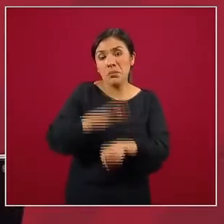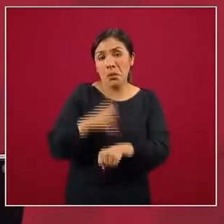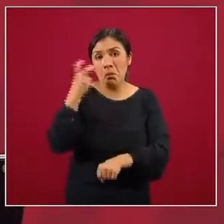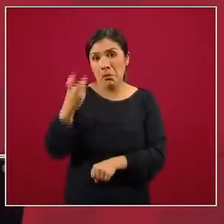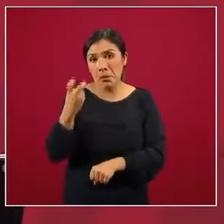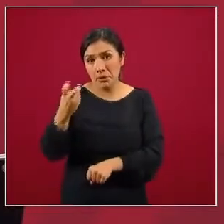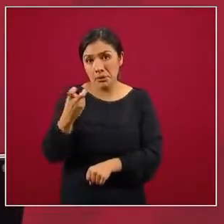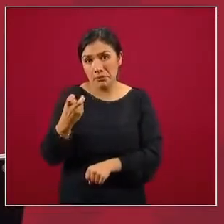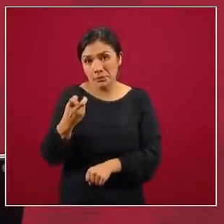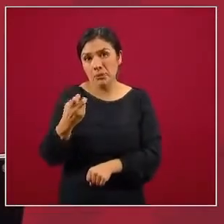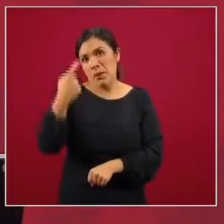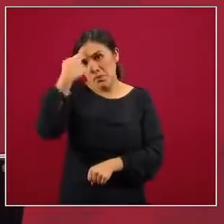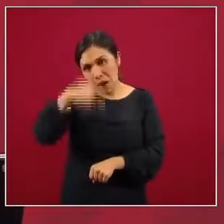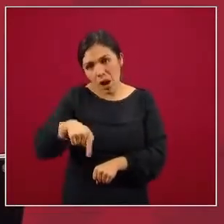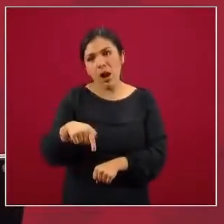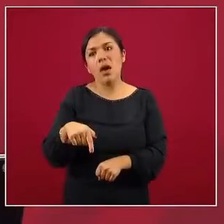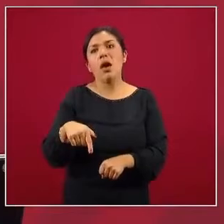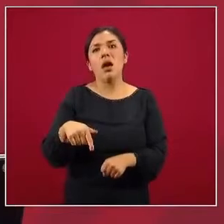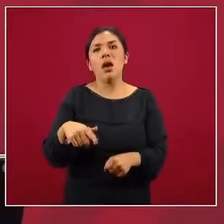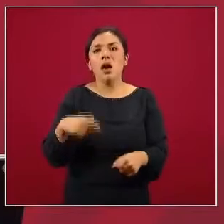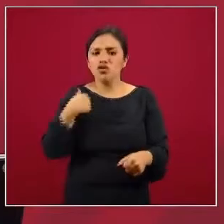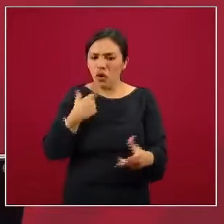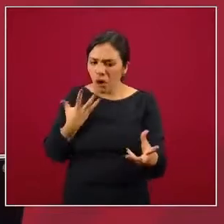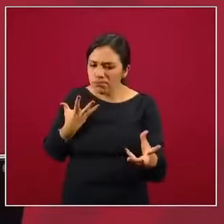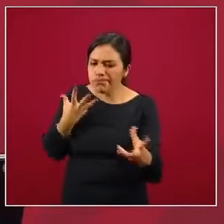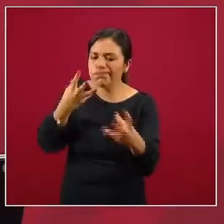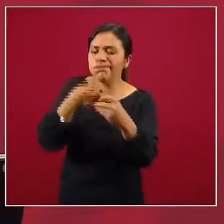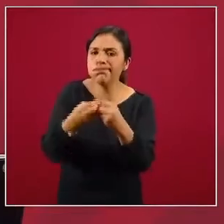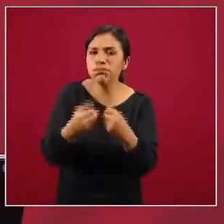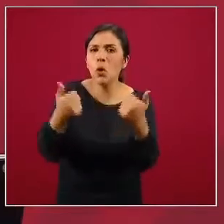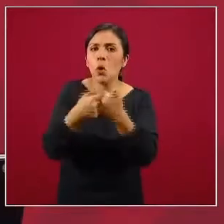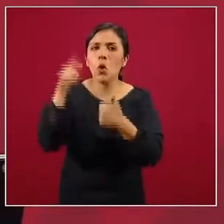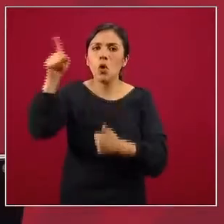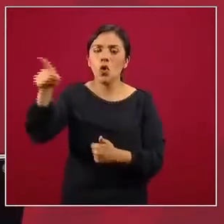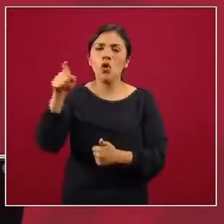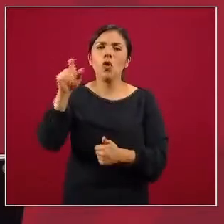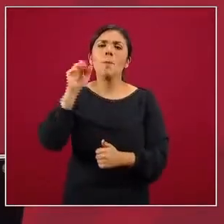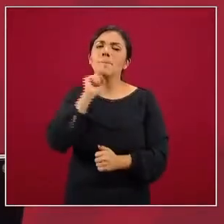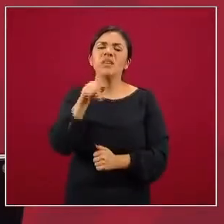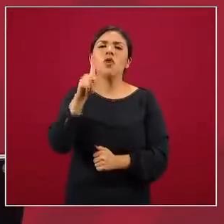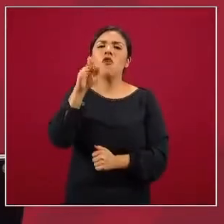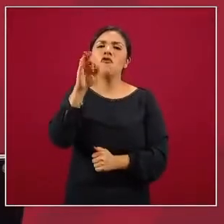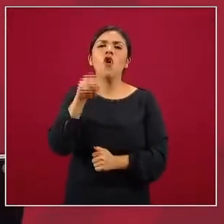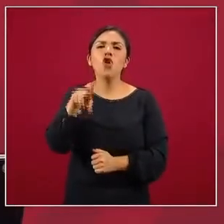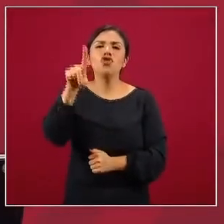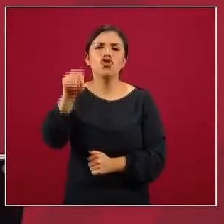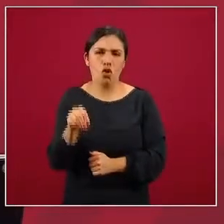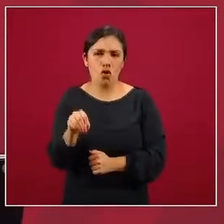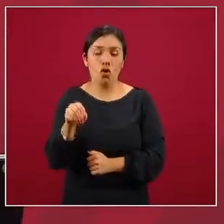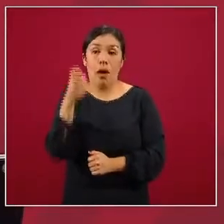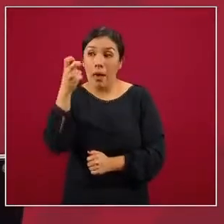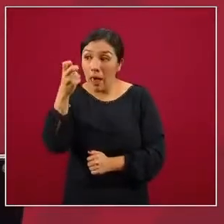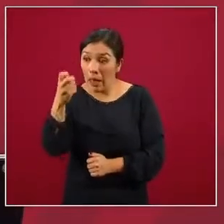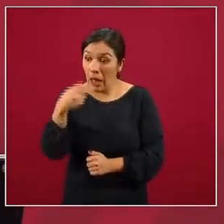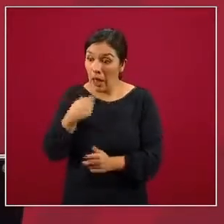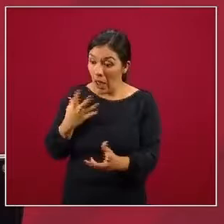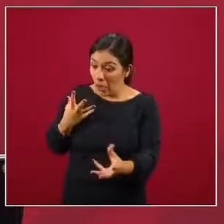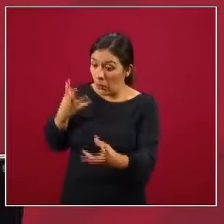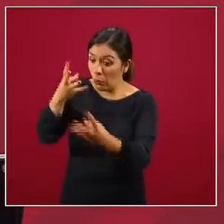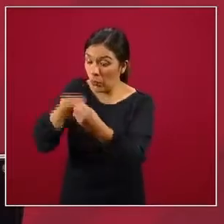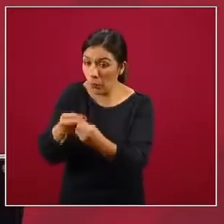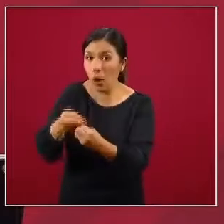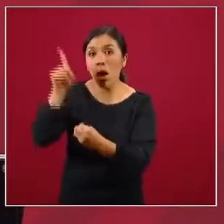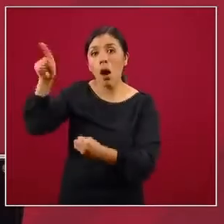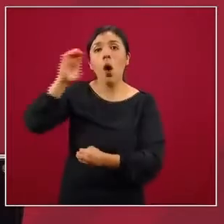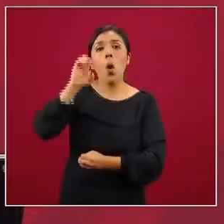administración, estar adheridos al fondo rotatorio, y a través del fondo rotatorio es como